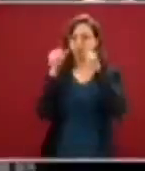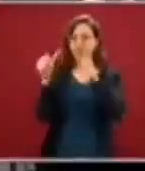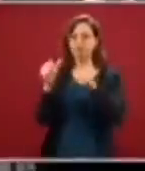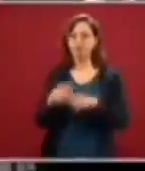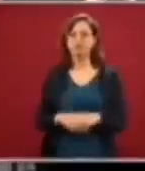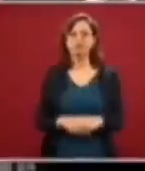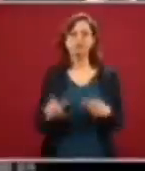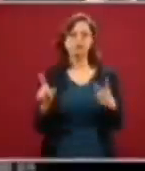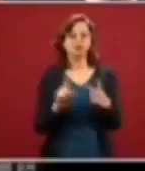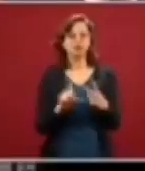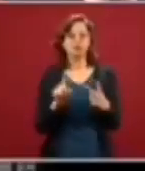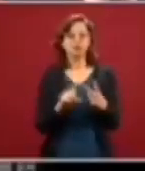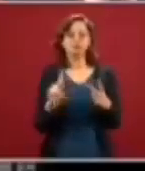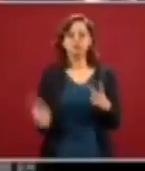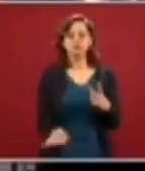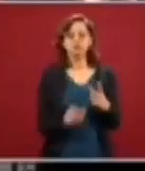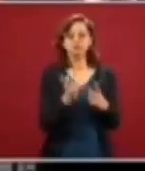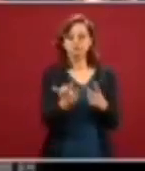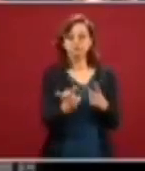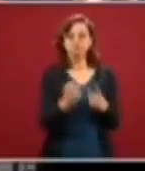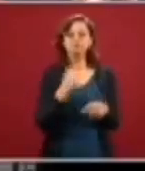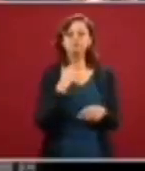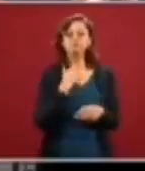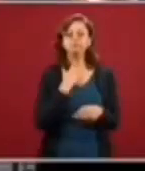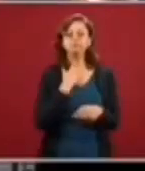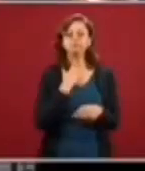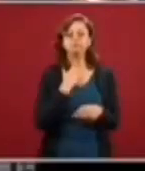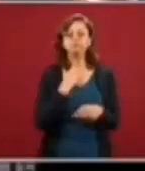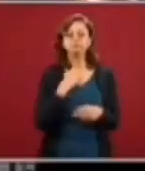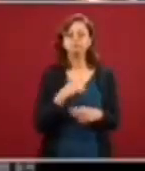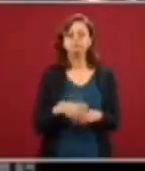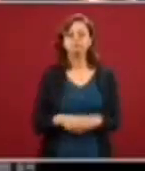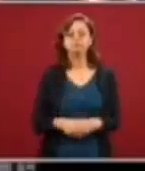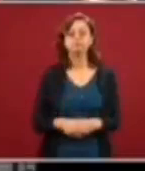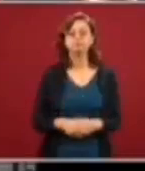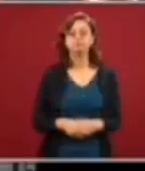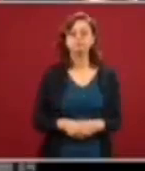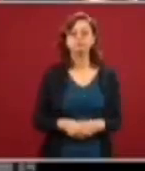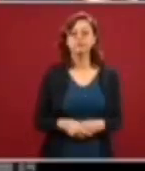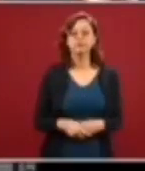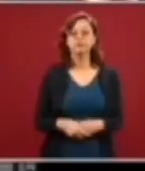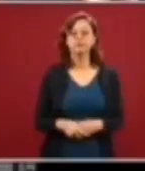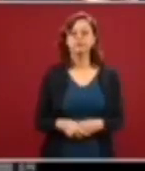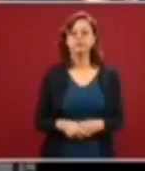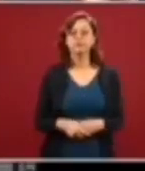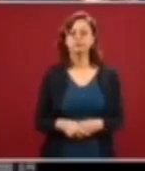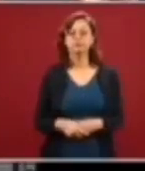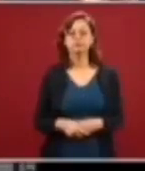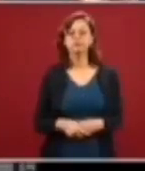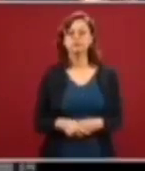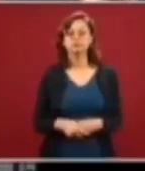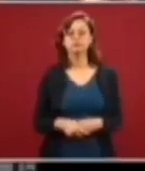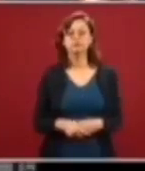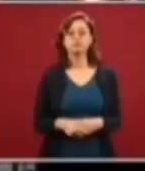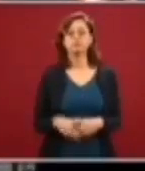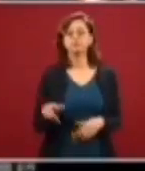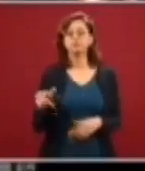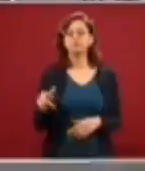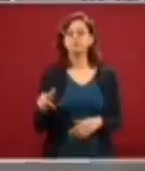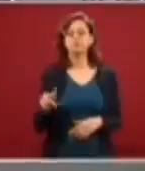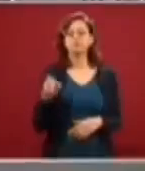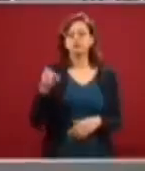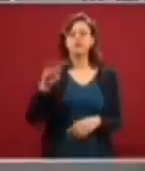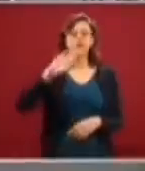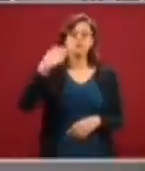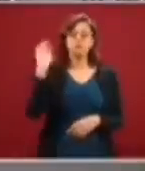pregunta, presidente. Hay algunas dudas por parte de dos nombramientos que hubo a